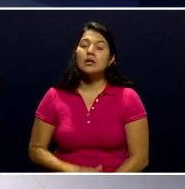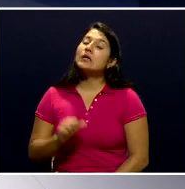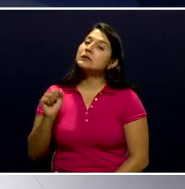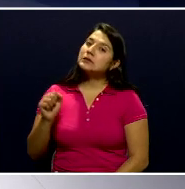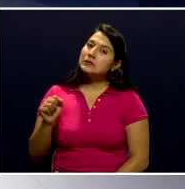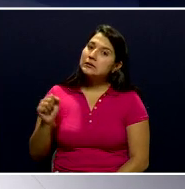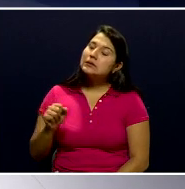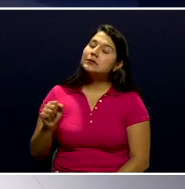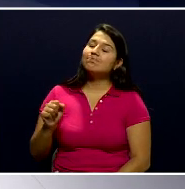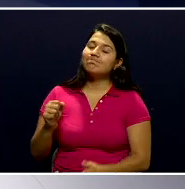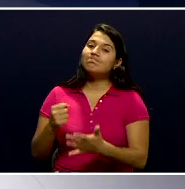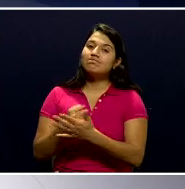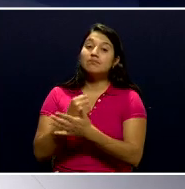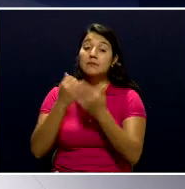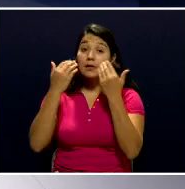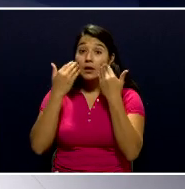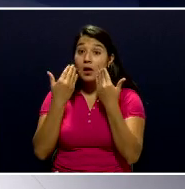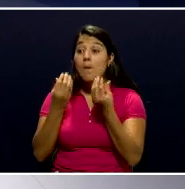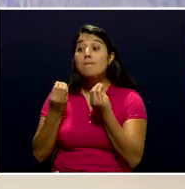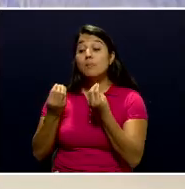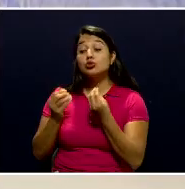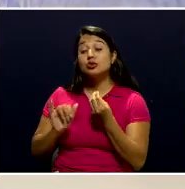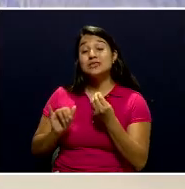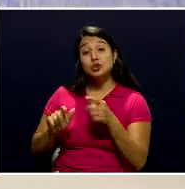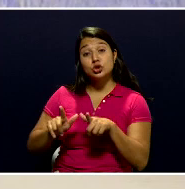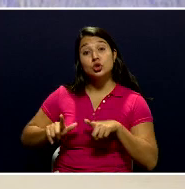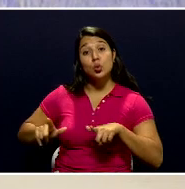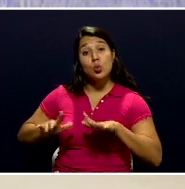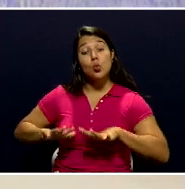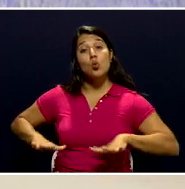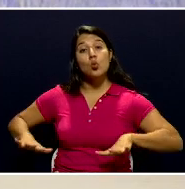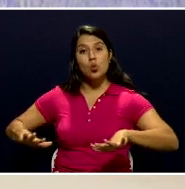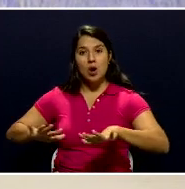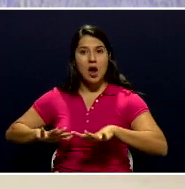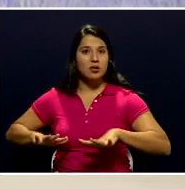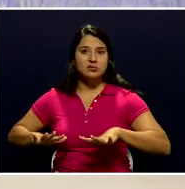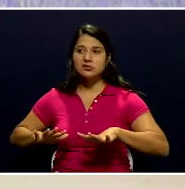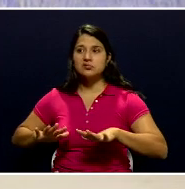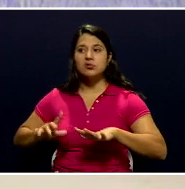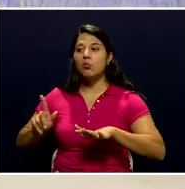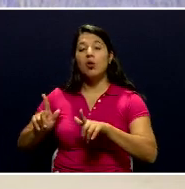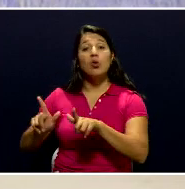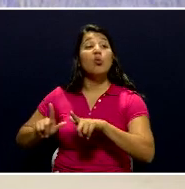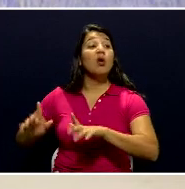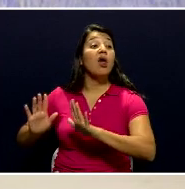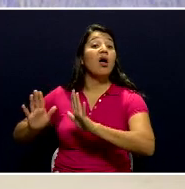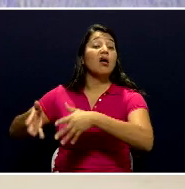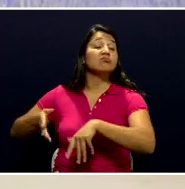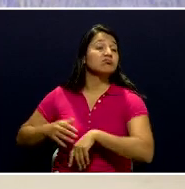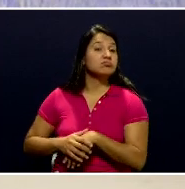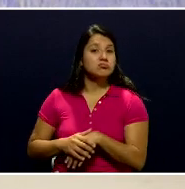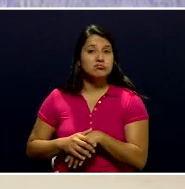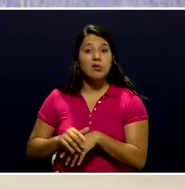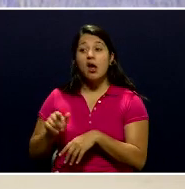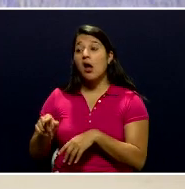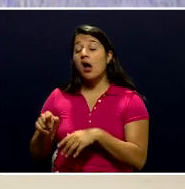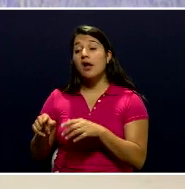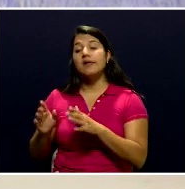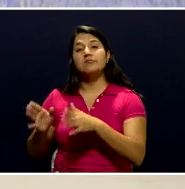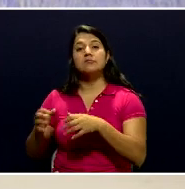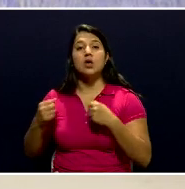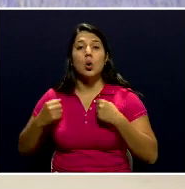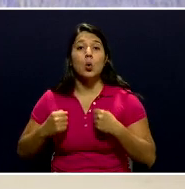Sí, tristemente muchos de esos espacios son los espacios residuales, donde están los